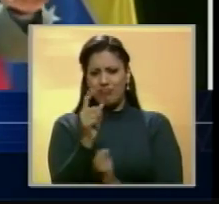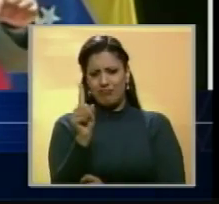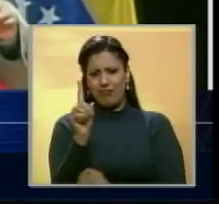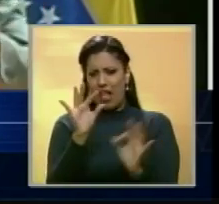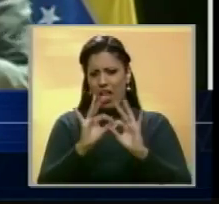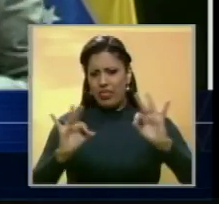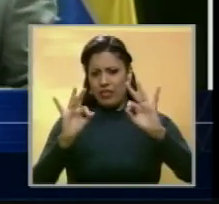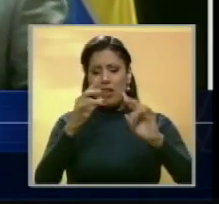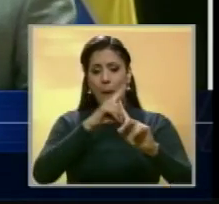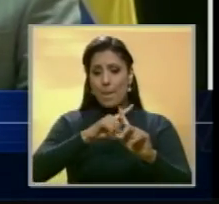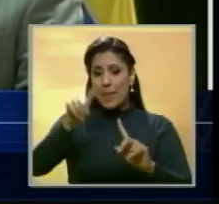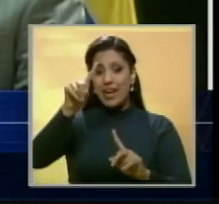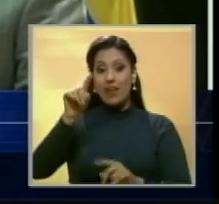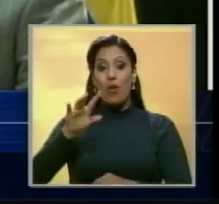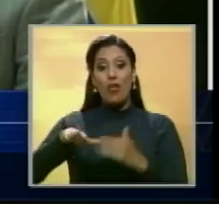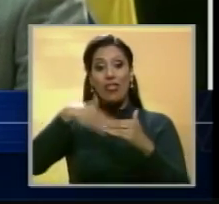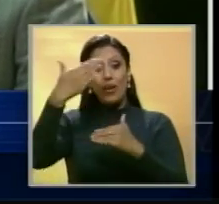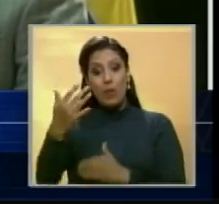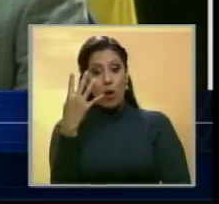Y por eso el 4 de febrero.